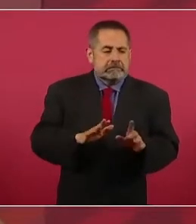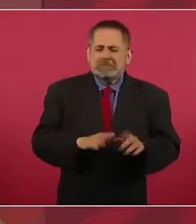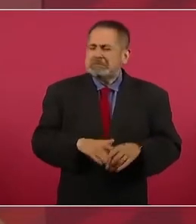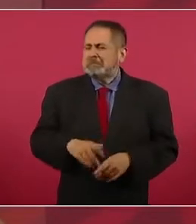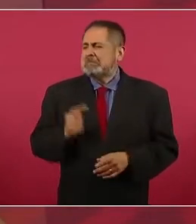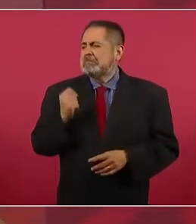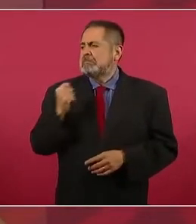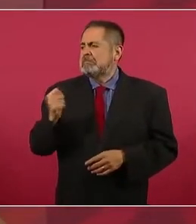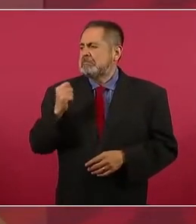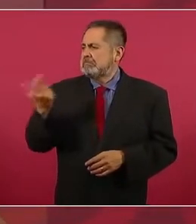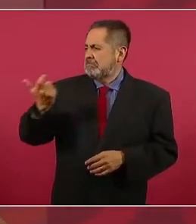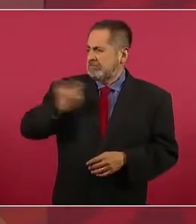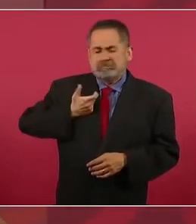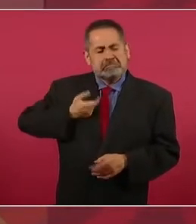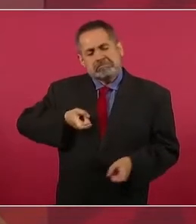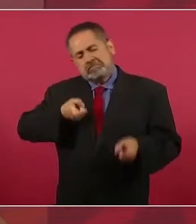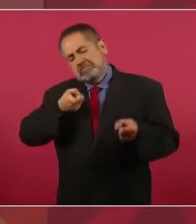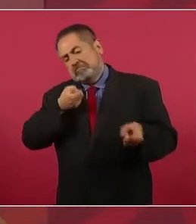ser humano?